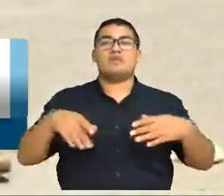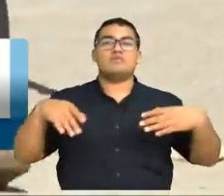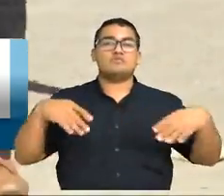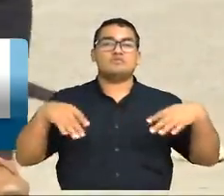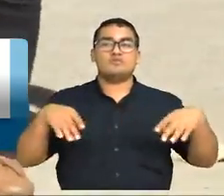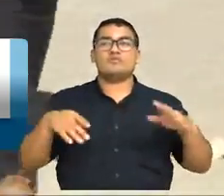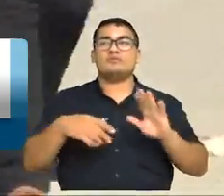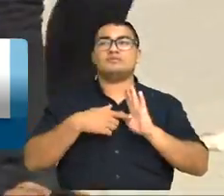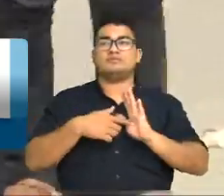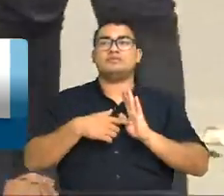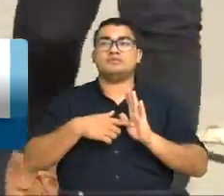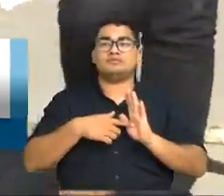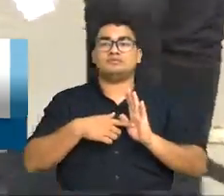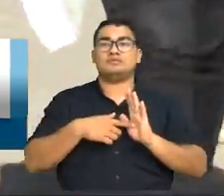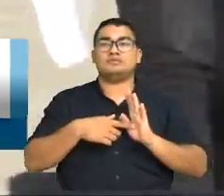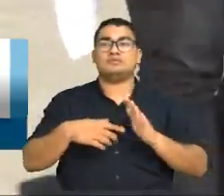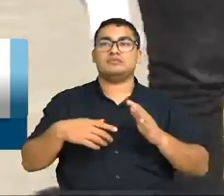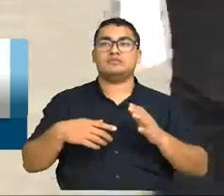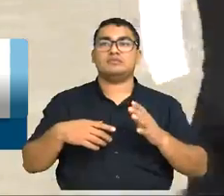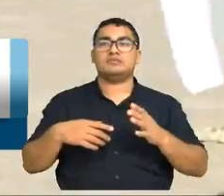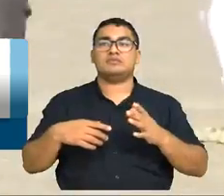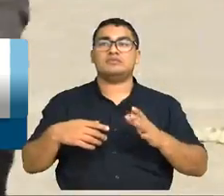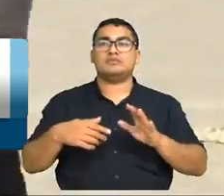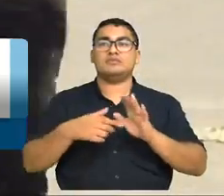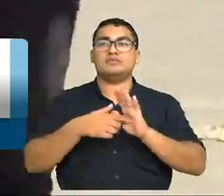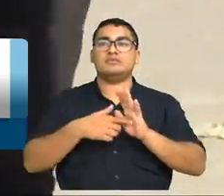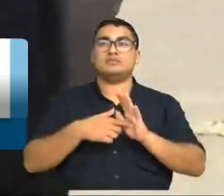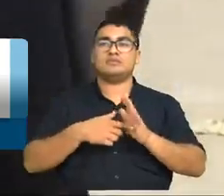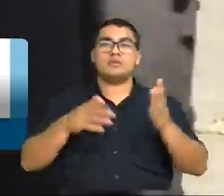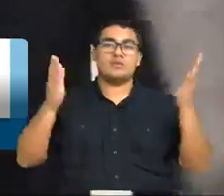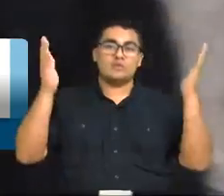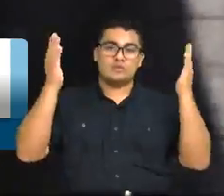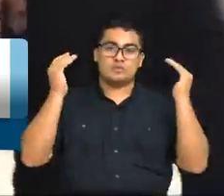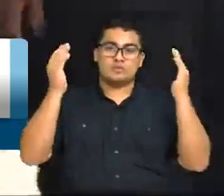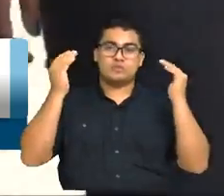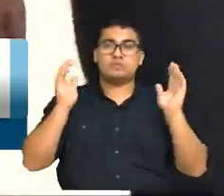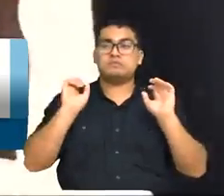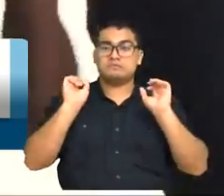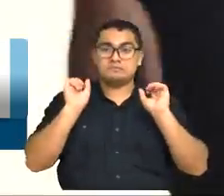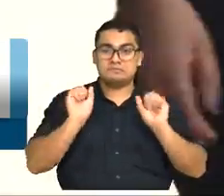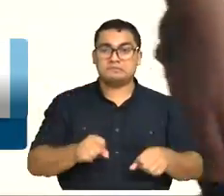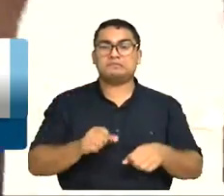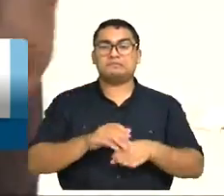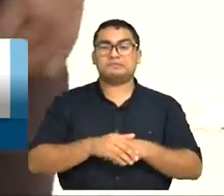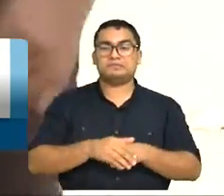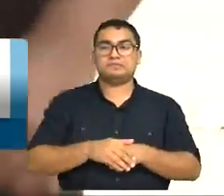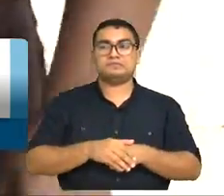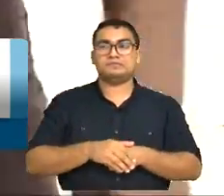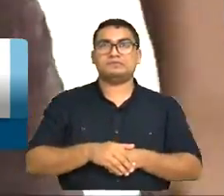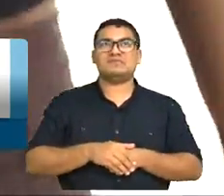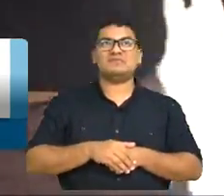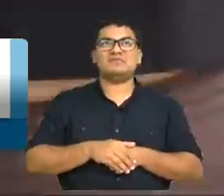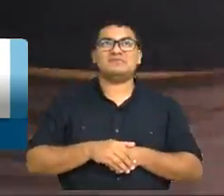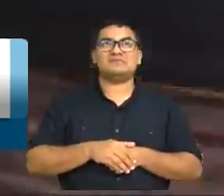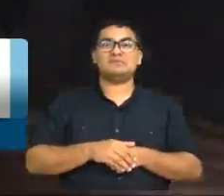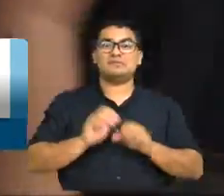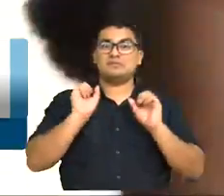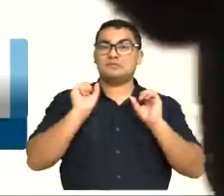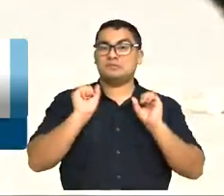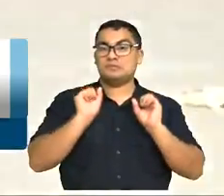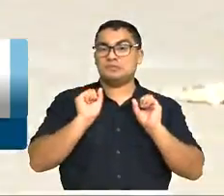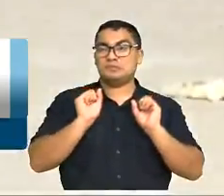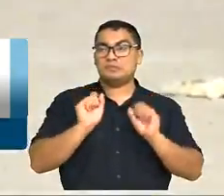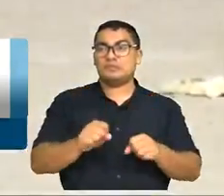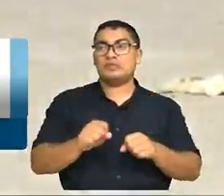Y colocarnos paño húmedo o ducharnos, lo primero. Después, si tenemos la opción de comenzar